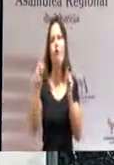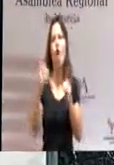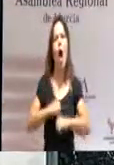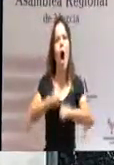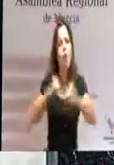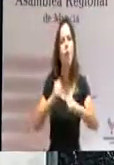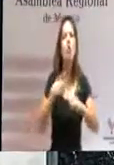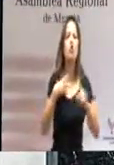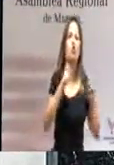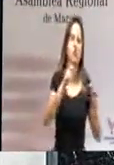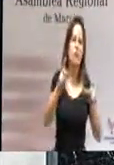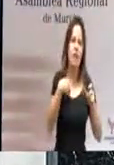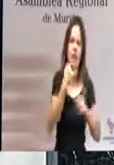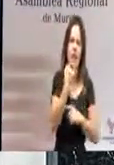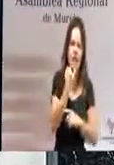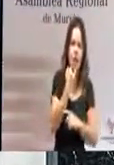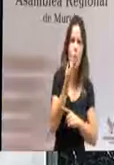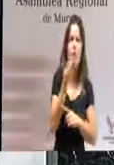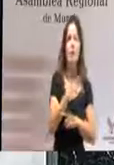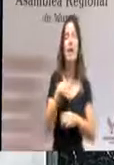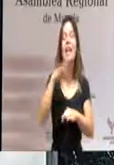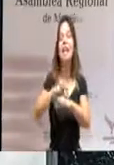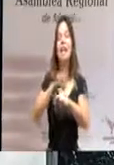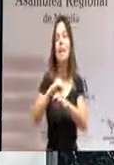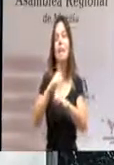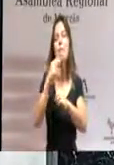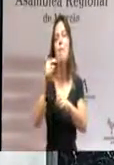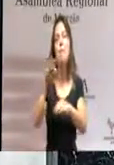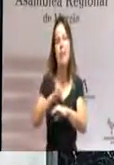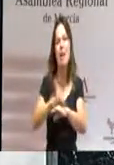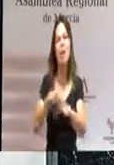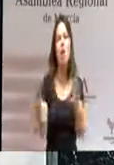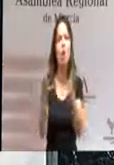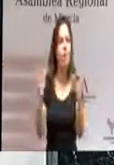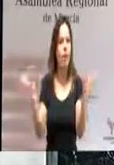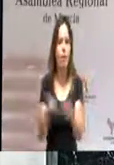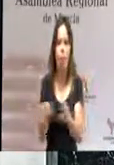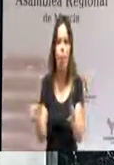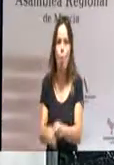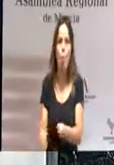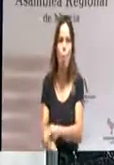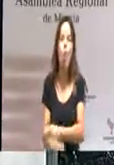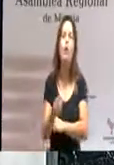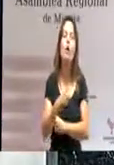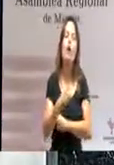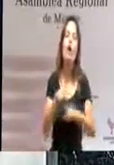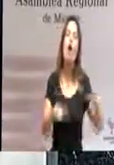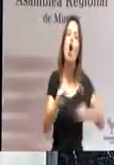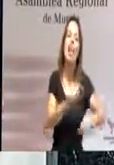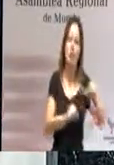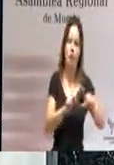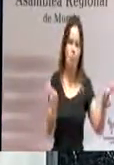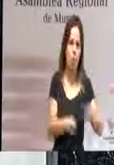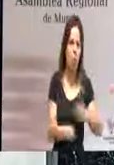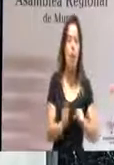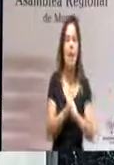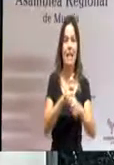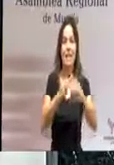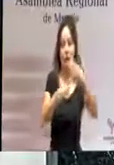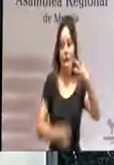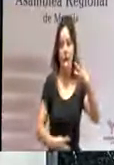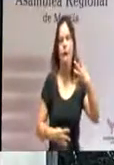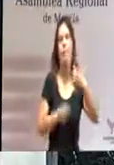enseñanza de idiomas, cierre de consultorios médicos, de urgencias, el cierre de quirófanos, el incremento de las listas de espera, la